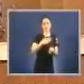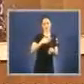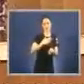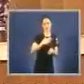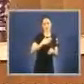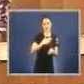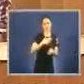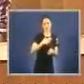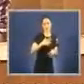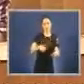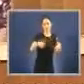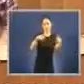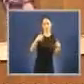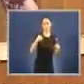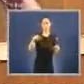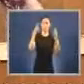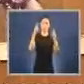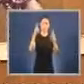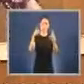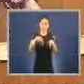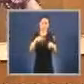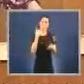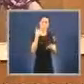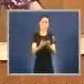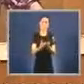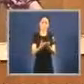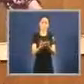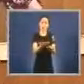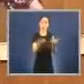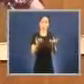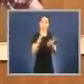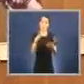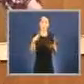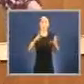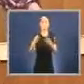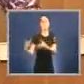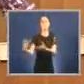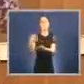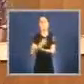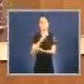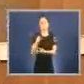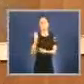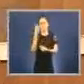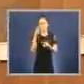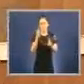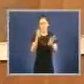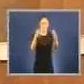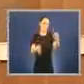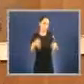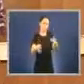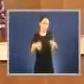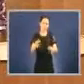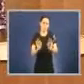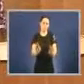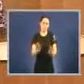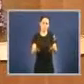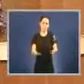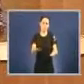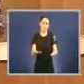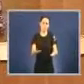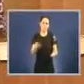proposta sexa aprobada por todos os grupos do Parlamento. Creemos que é unha cuestión de xusticia e que se o noso papel aquí